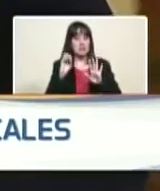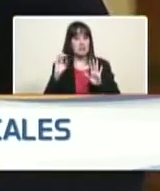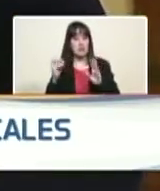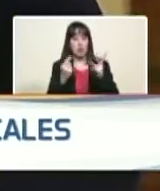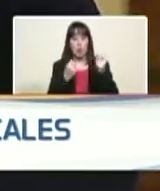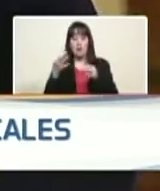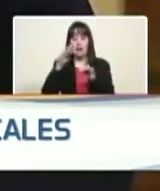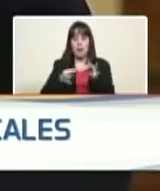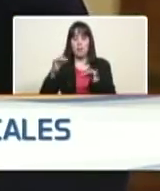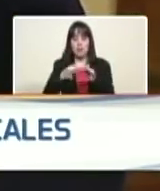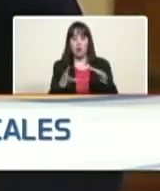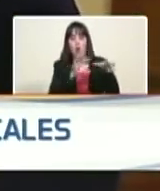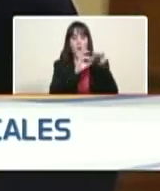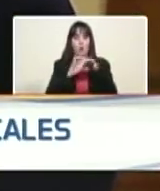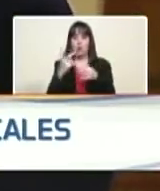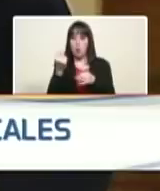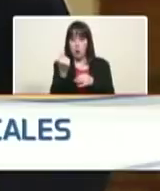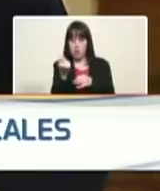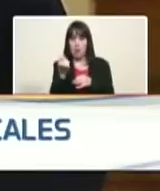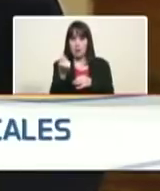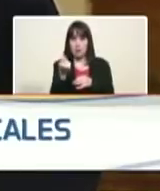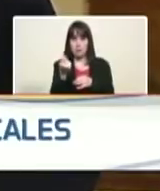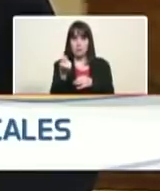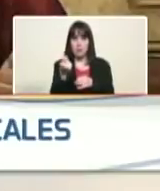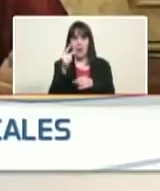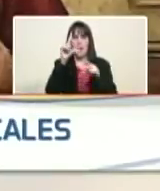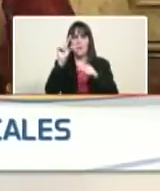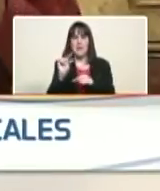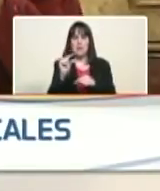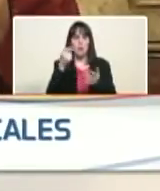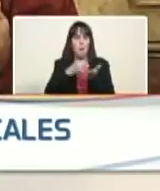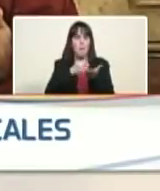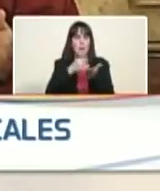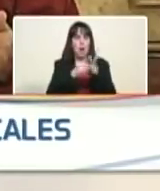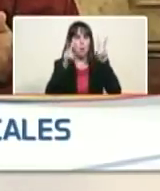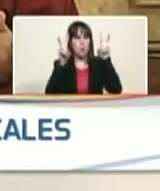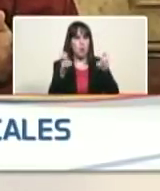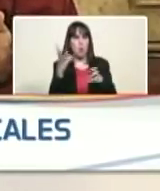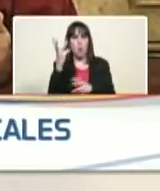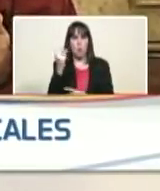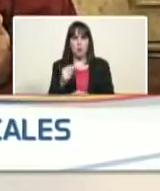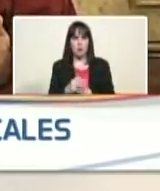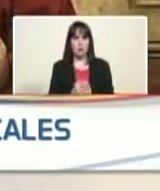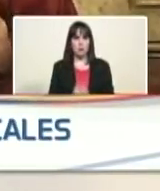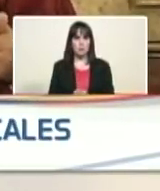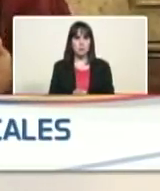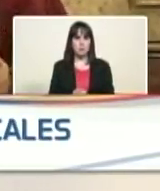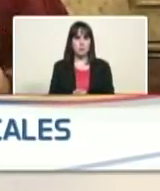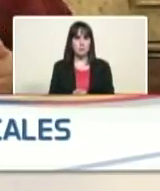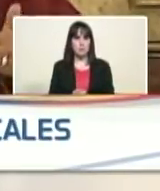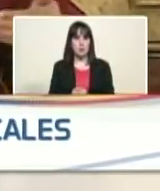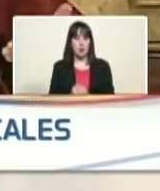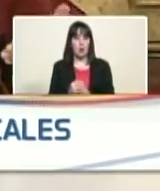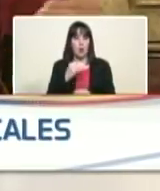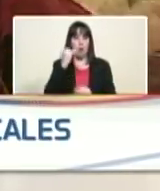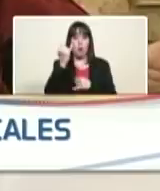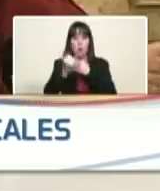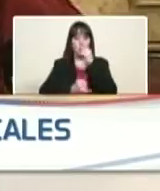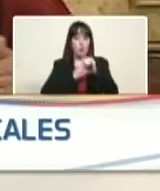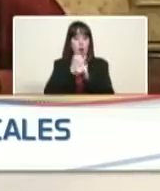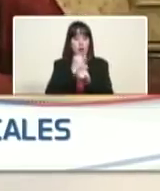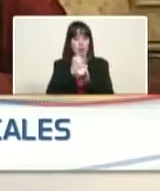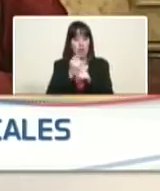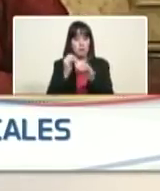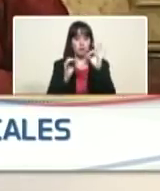compañeros, hermanos, camaradas, de ustedes, el salario mínimo, está anclado a una moneda internacional, el